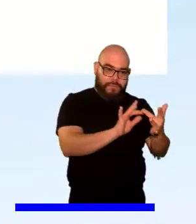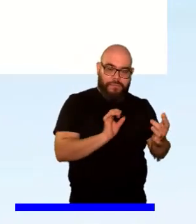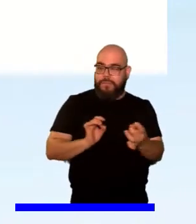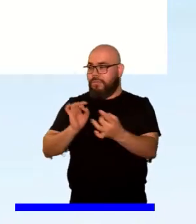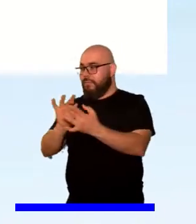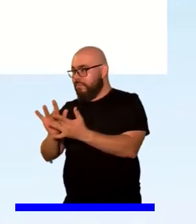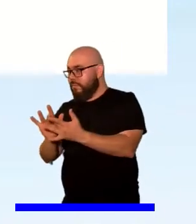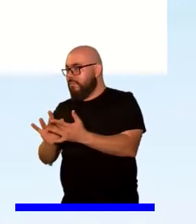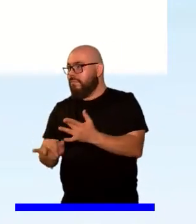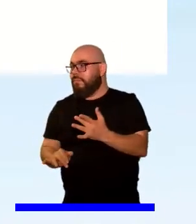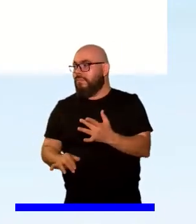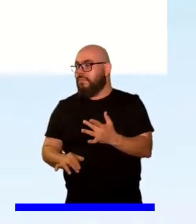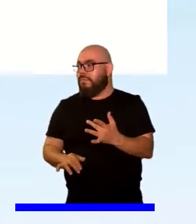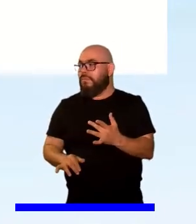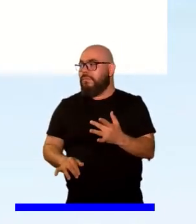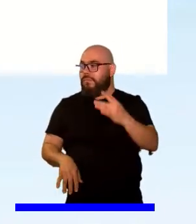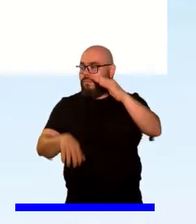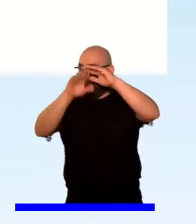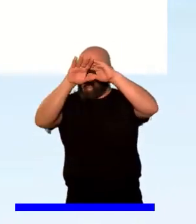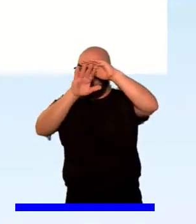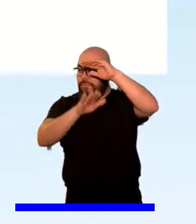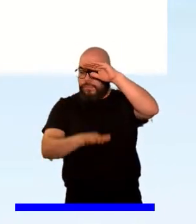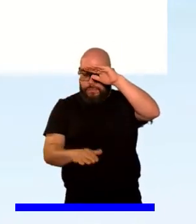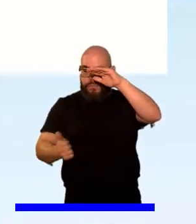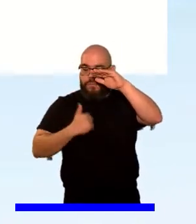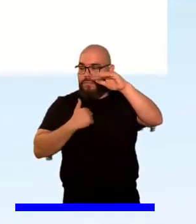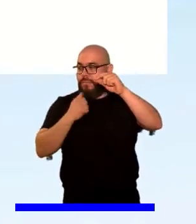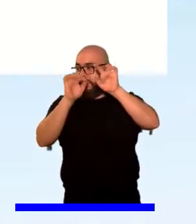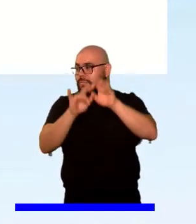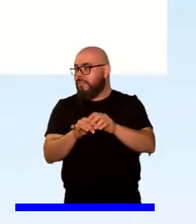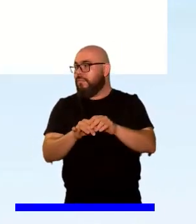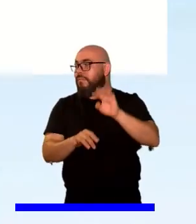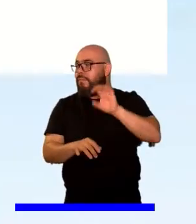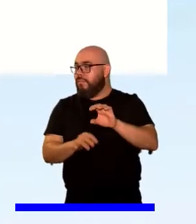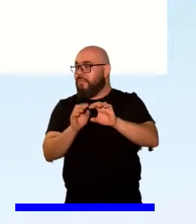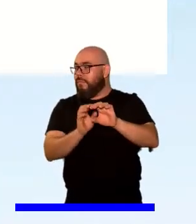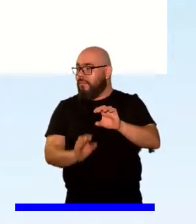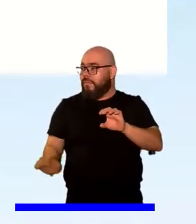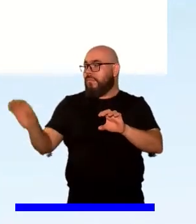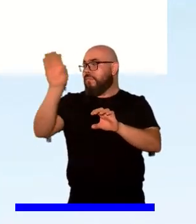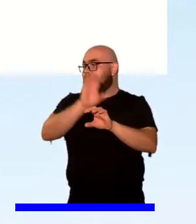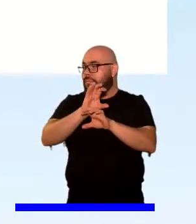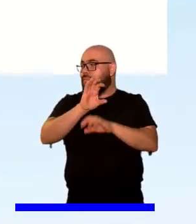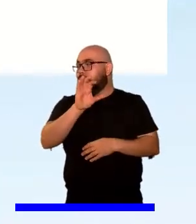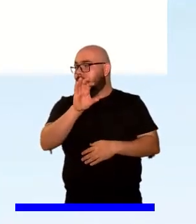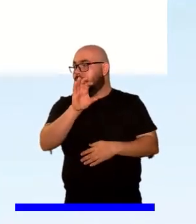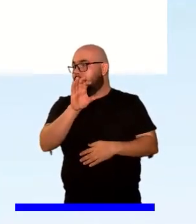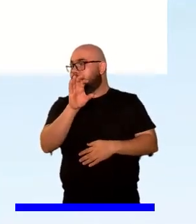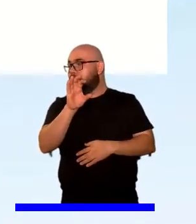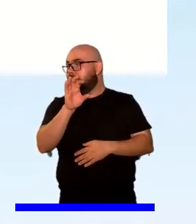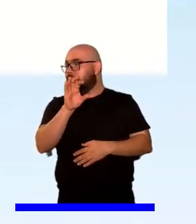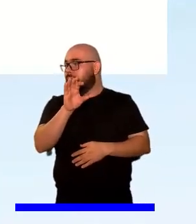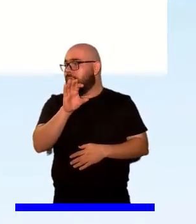ellos, sino que pueda hacer la lógica de cómo los voy a aprovechar. Pero a partir de eso, de nuevo, surge otro nivel